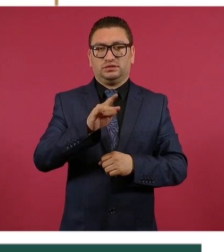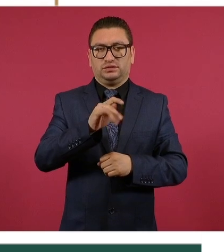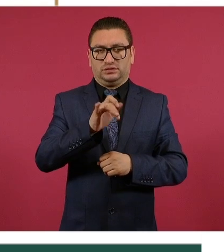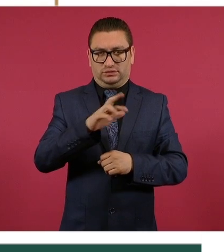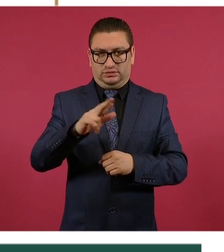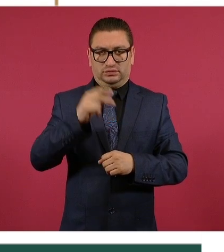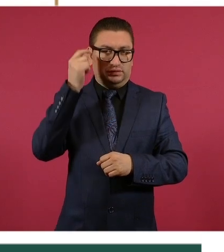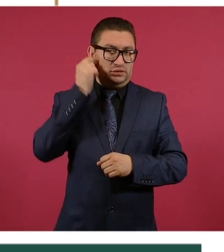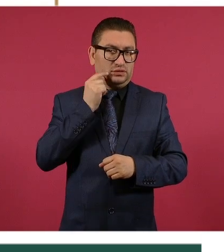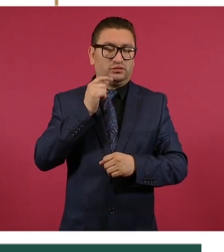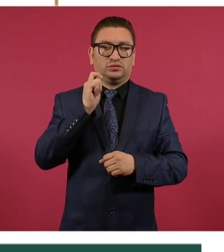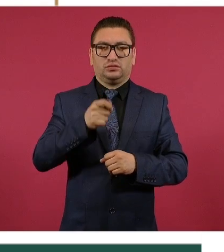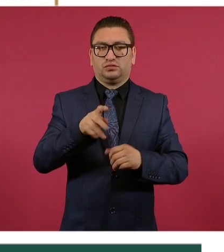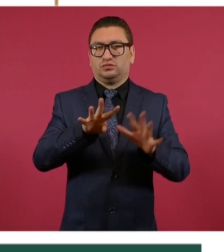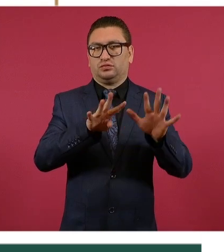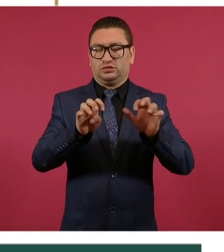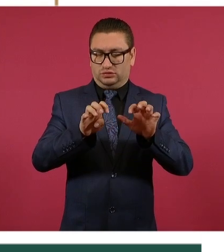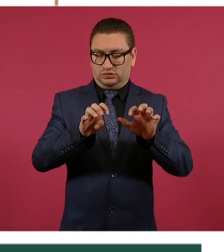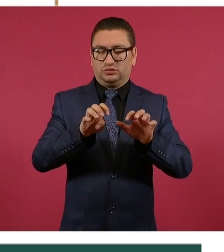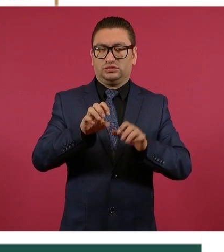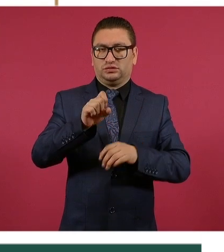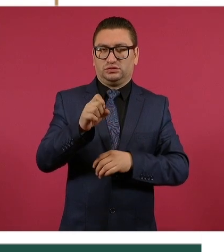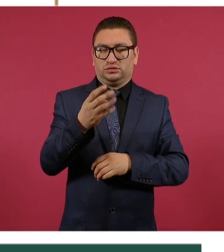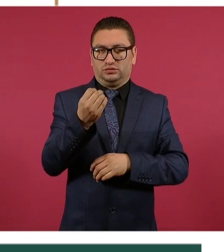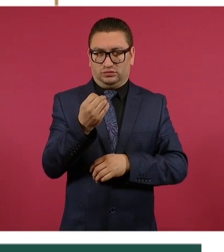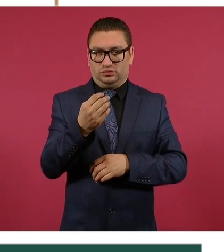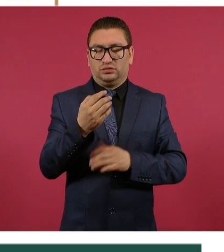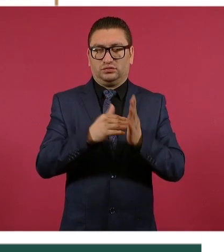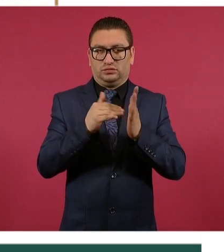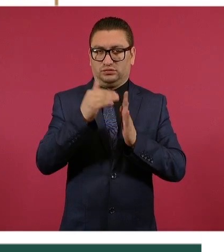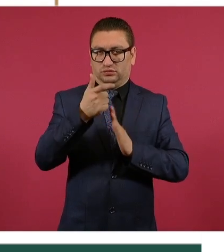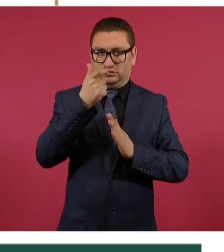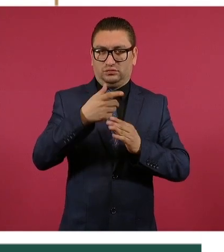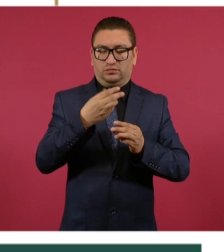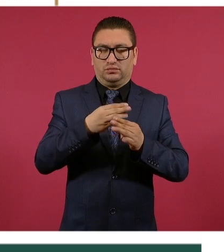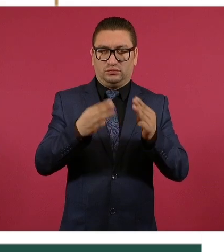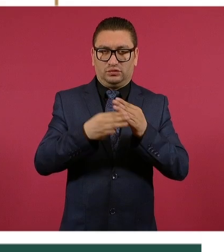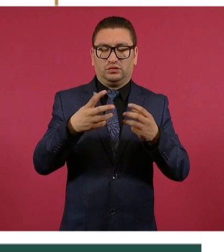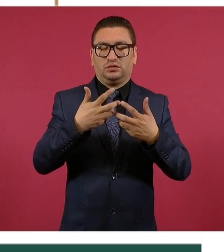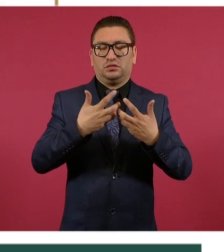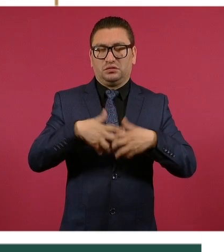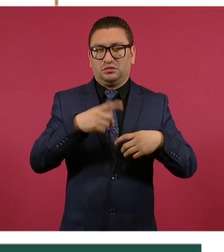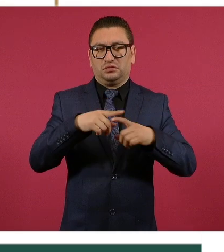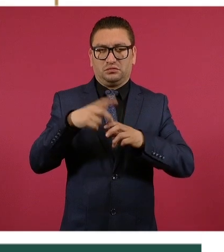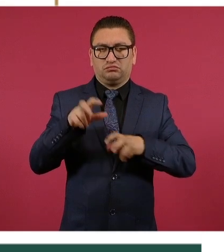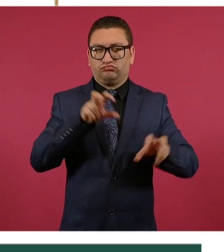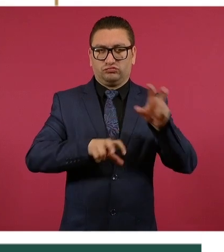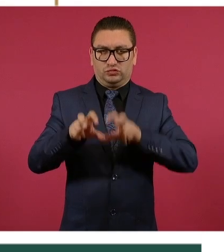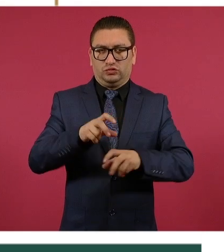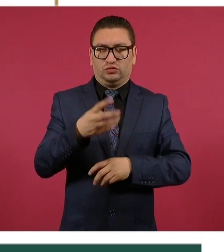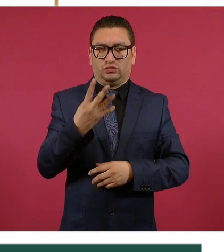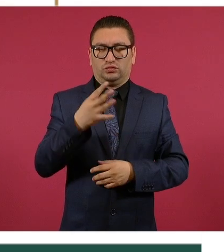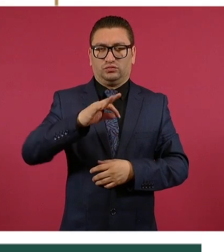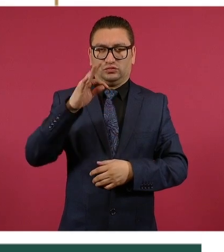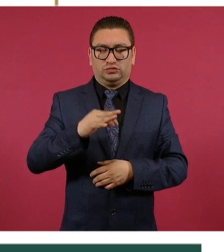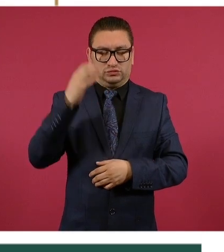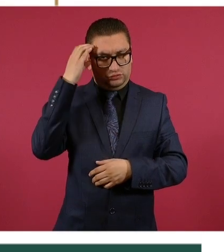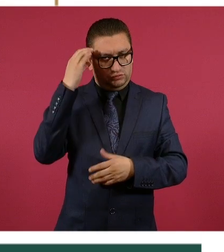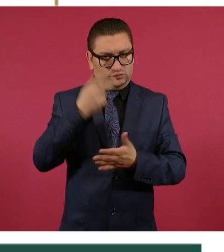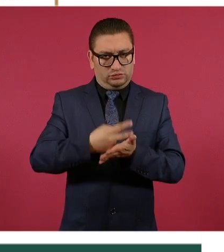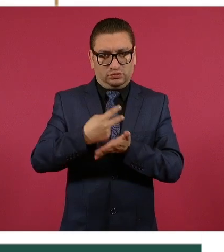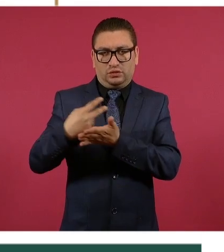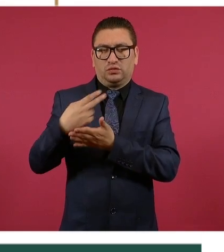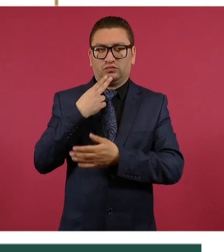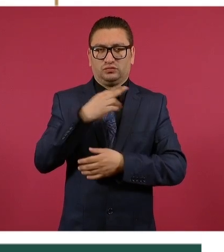una inversión de 969 millones de pesos en equipamiento. También se ha incrementado en 4% las camas sensibles y se